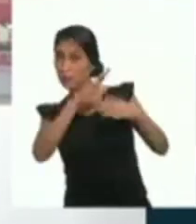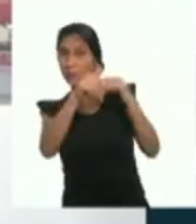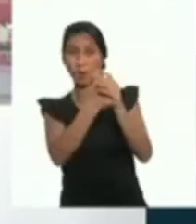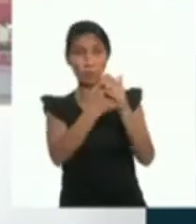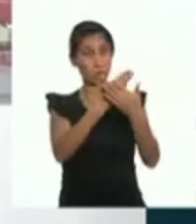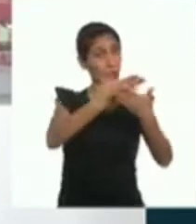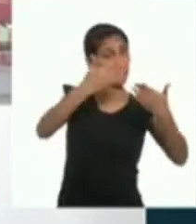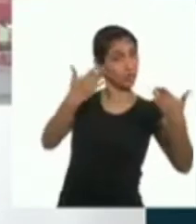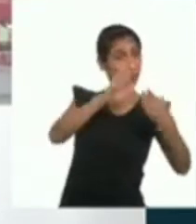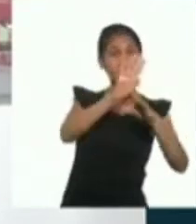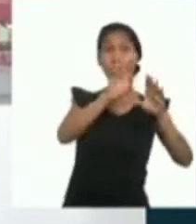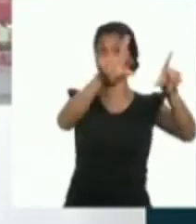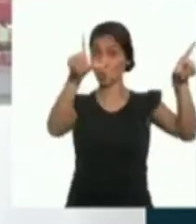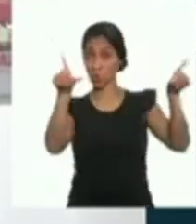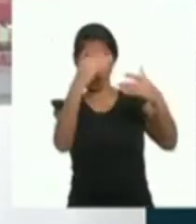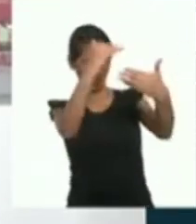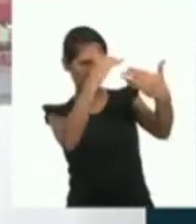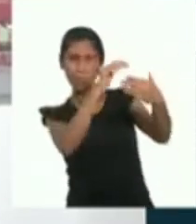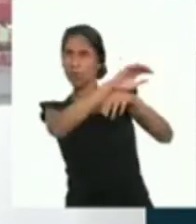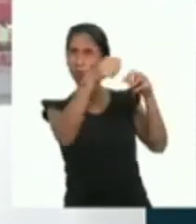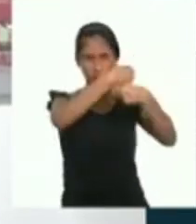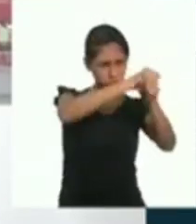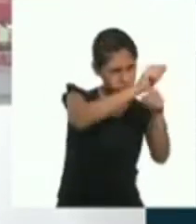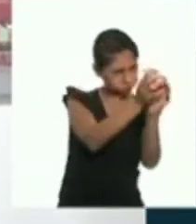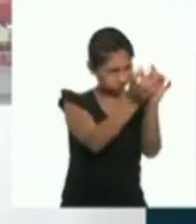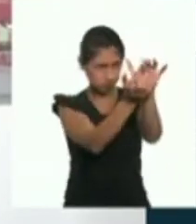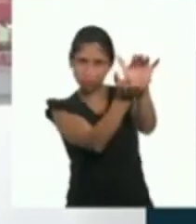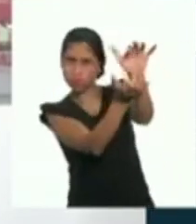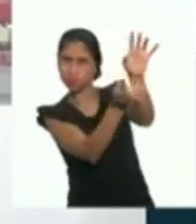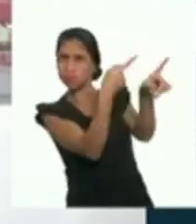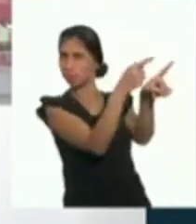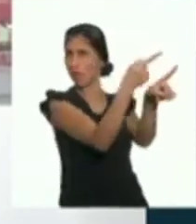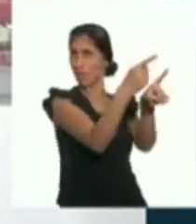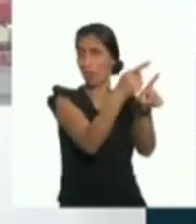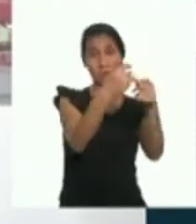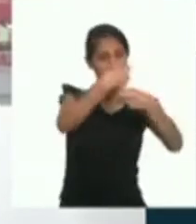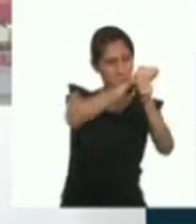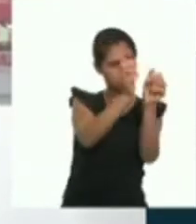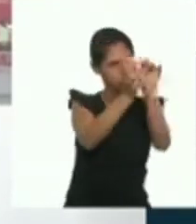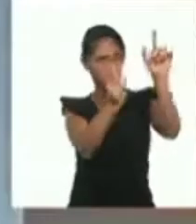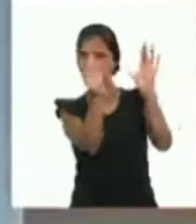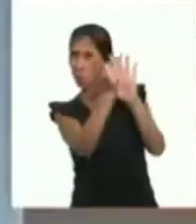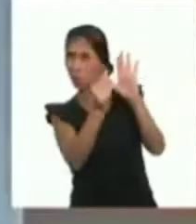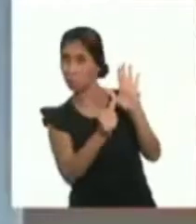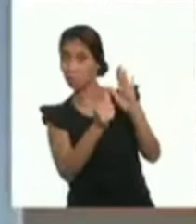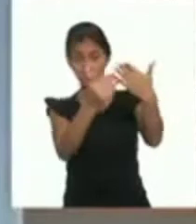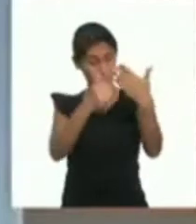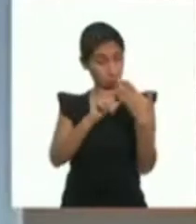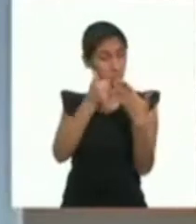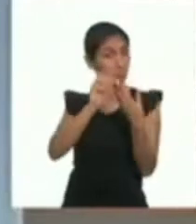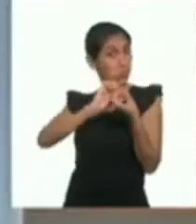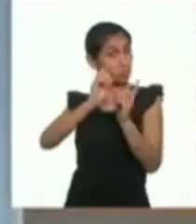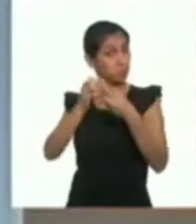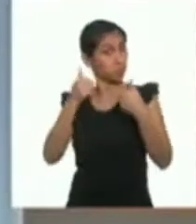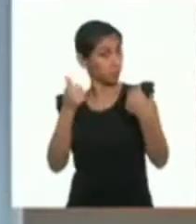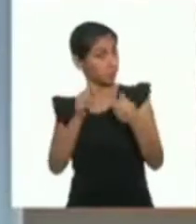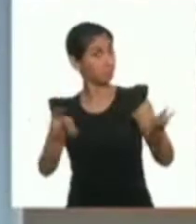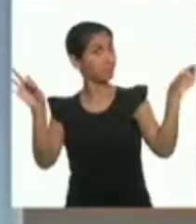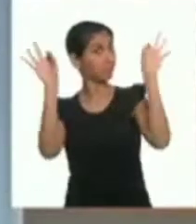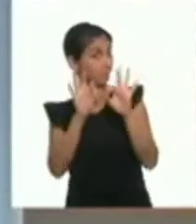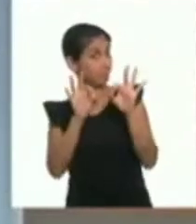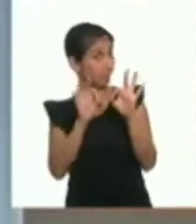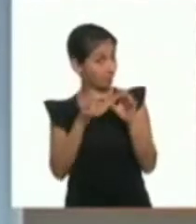recursos naturales de su territorio y mantiene viva los recursos a través de la artesanía. Vemos que sí hubo cambios.